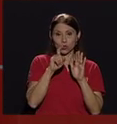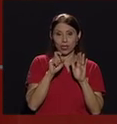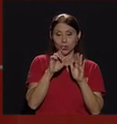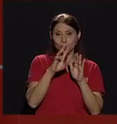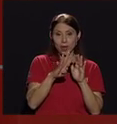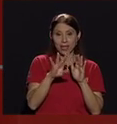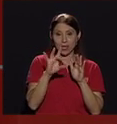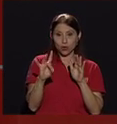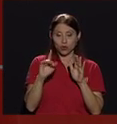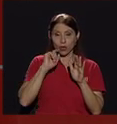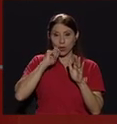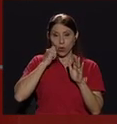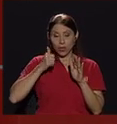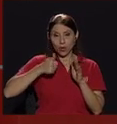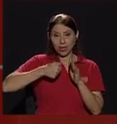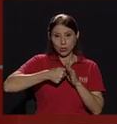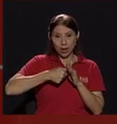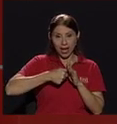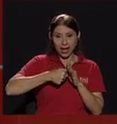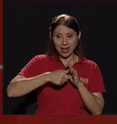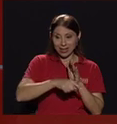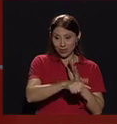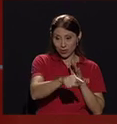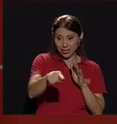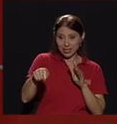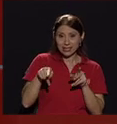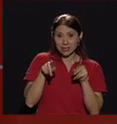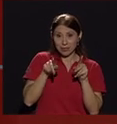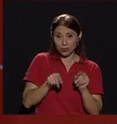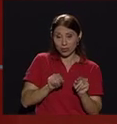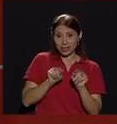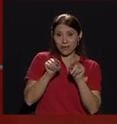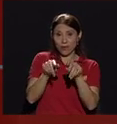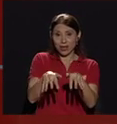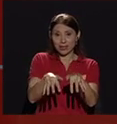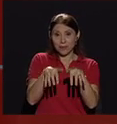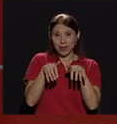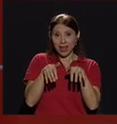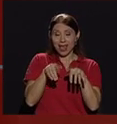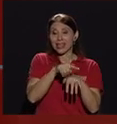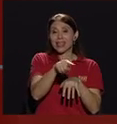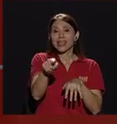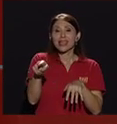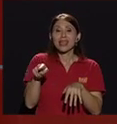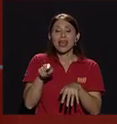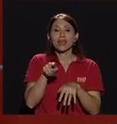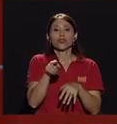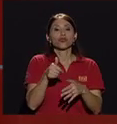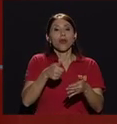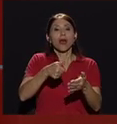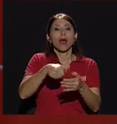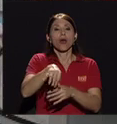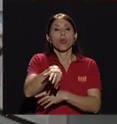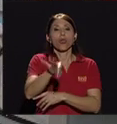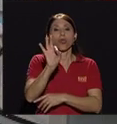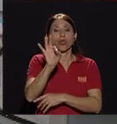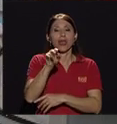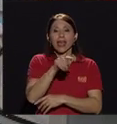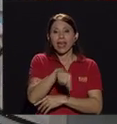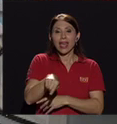del Código Electoral, ese artículo le permitía a los partidos definir el sexo del